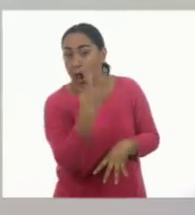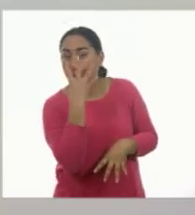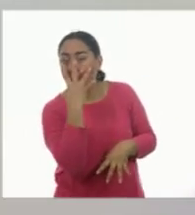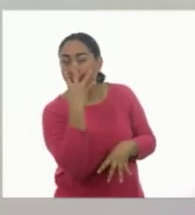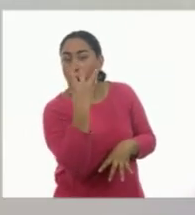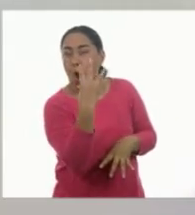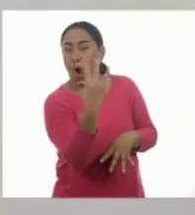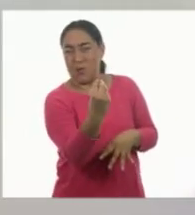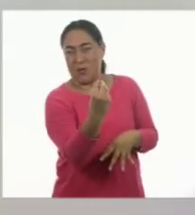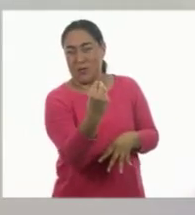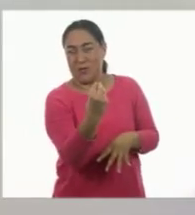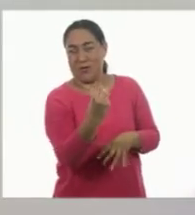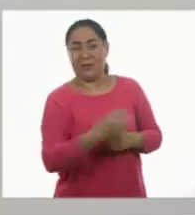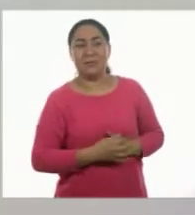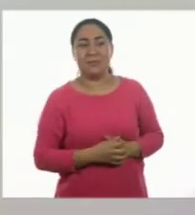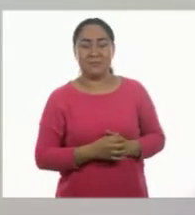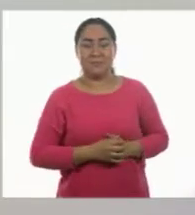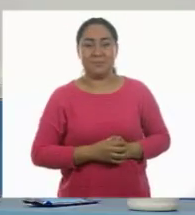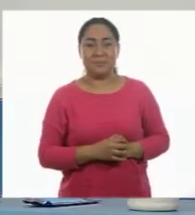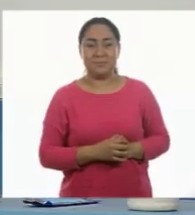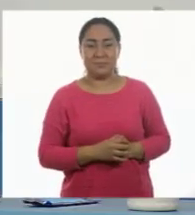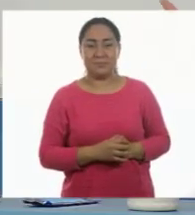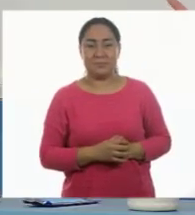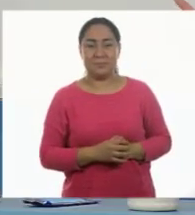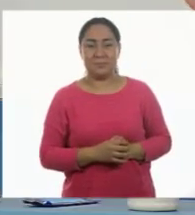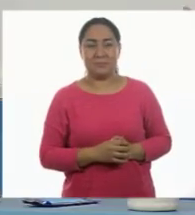lobo, nuestra criatura lobesca.